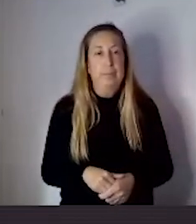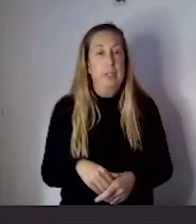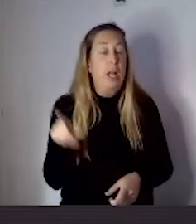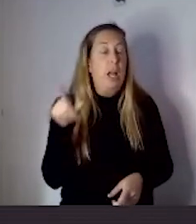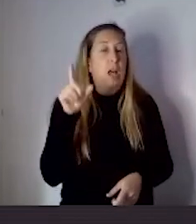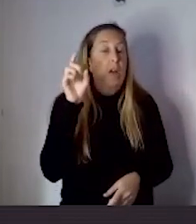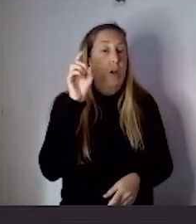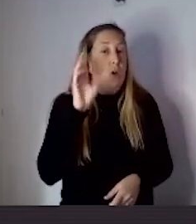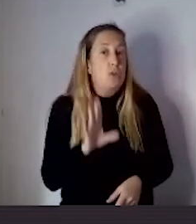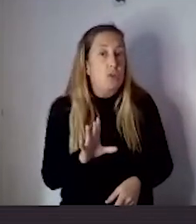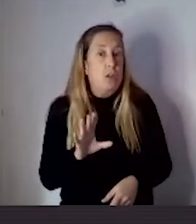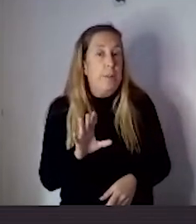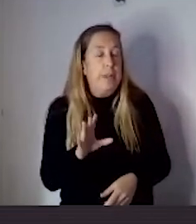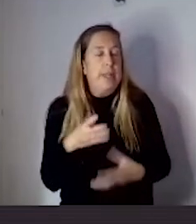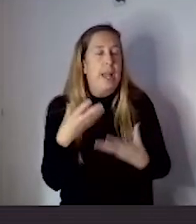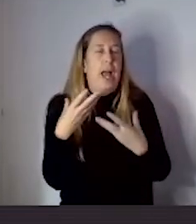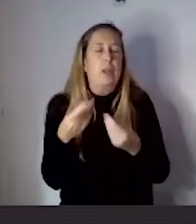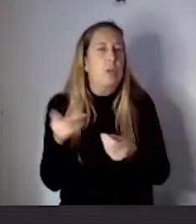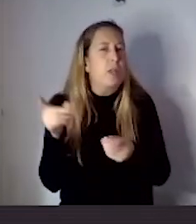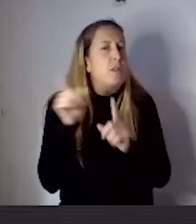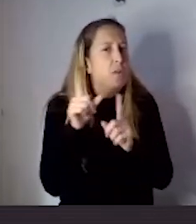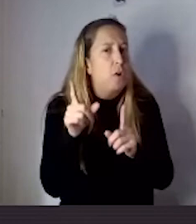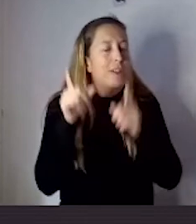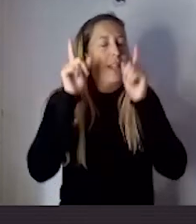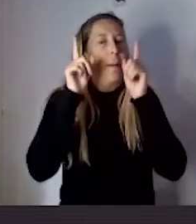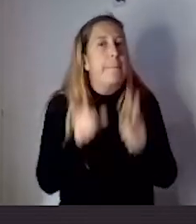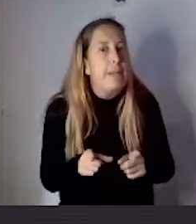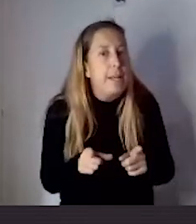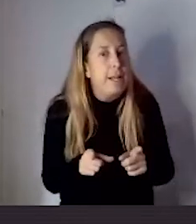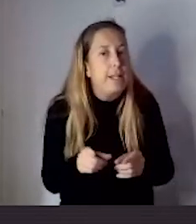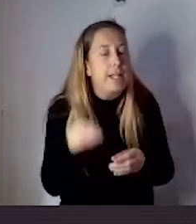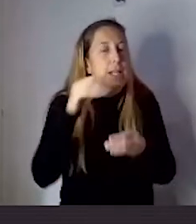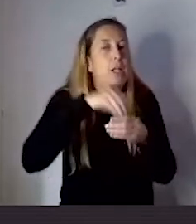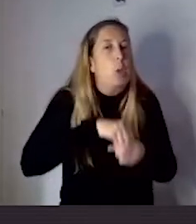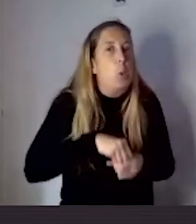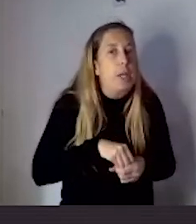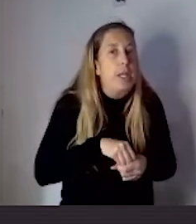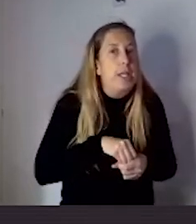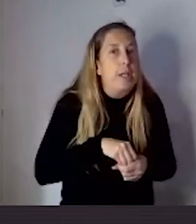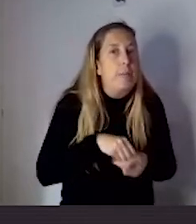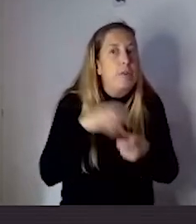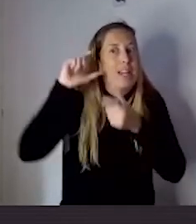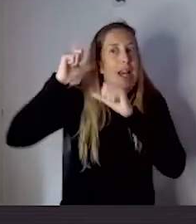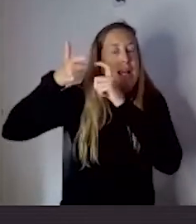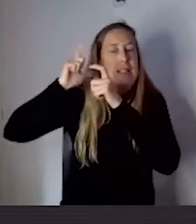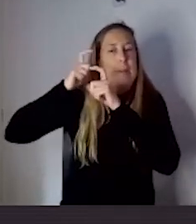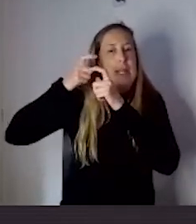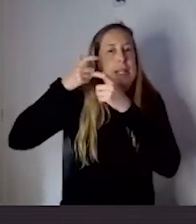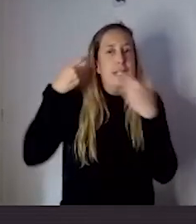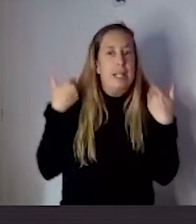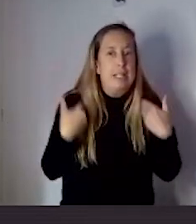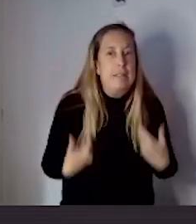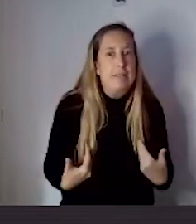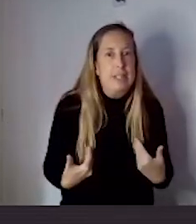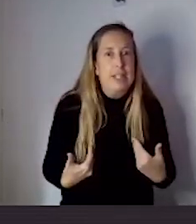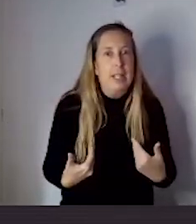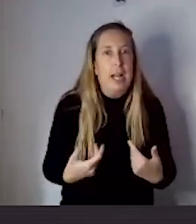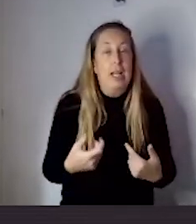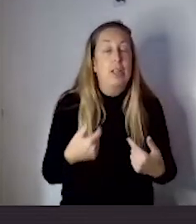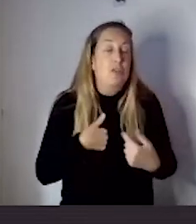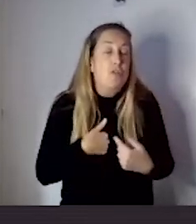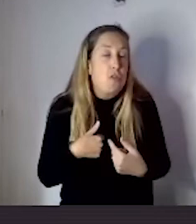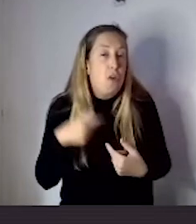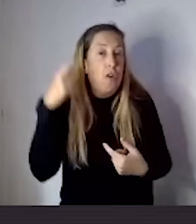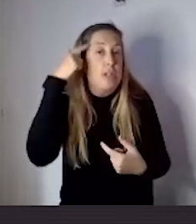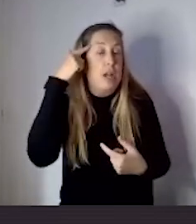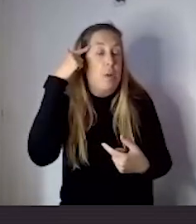la capa de bienestar pero también estamos incluyendo todo esto con experiencias hiper físicas como neurocientífico una de